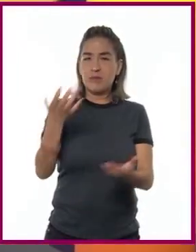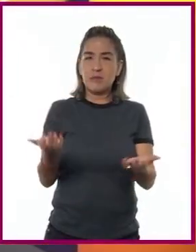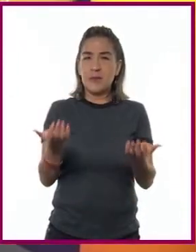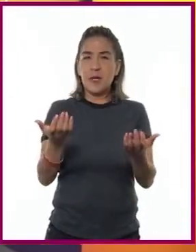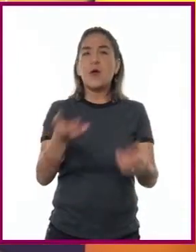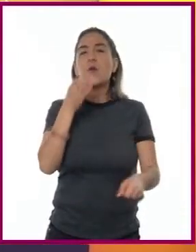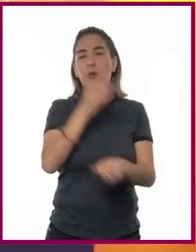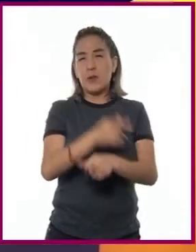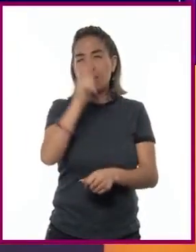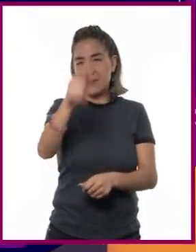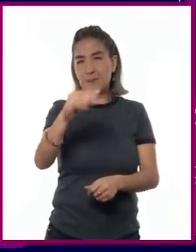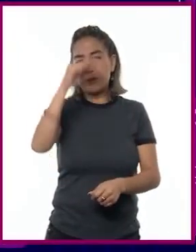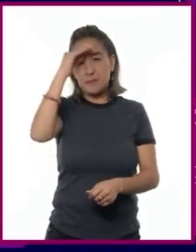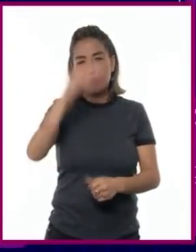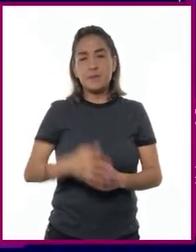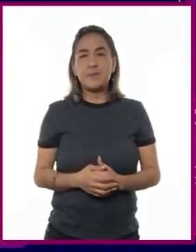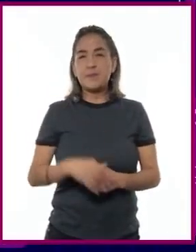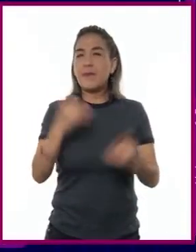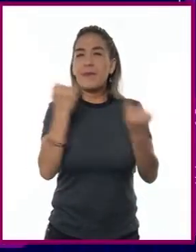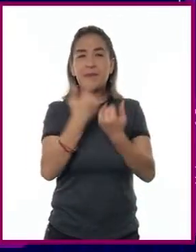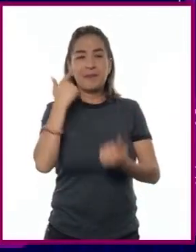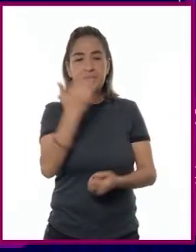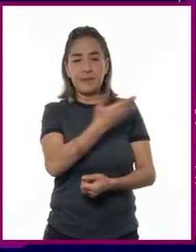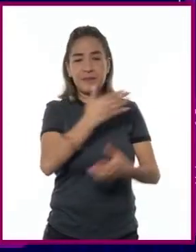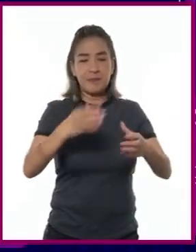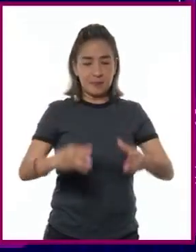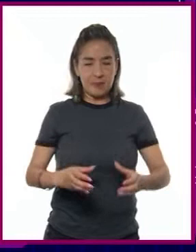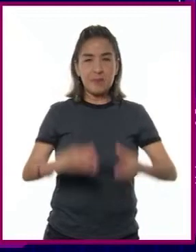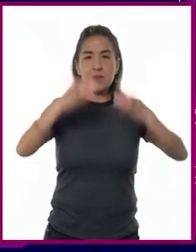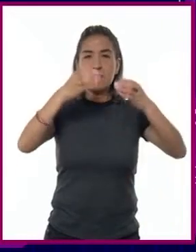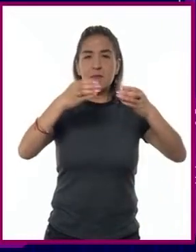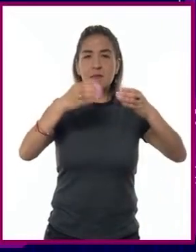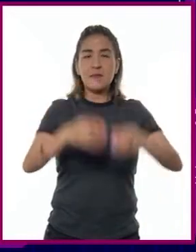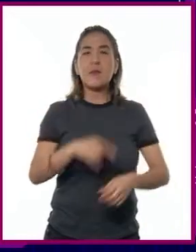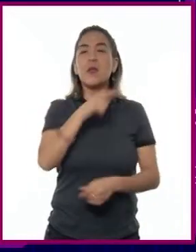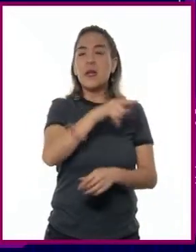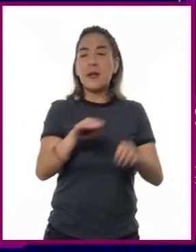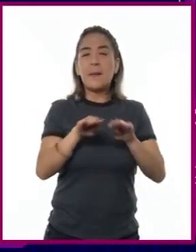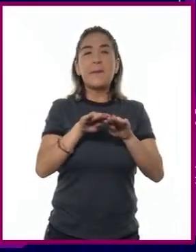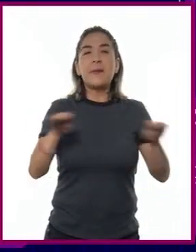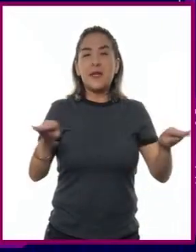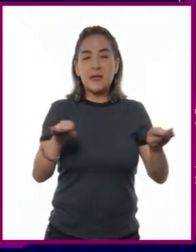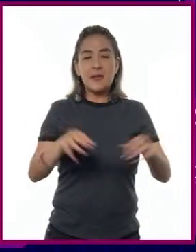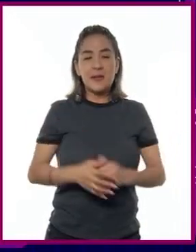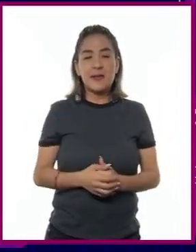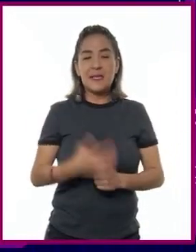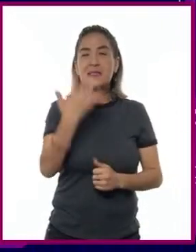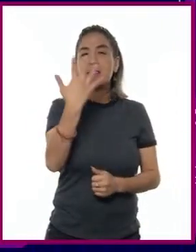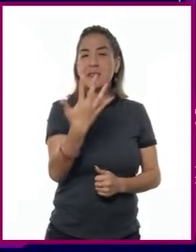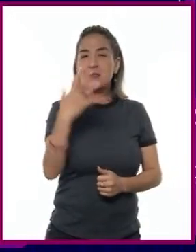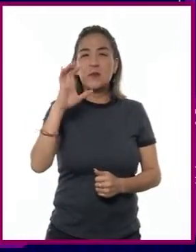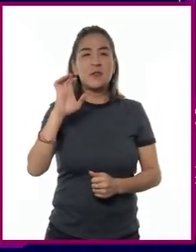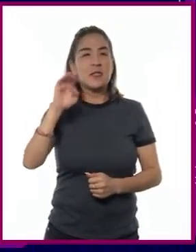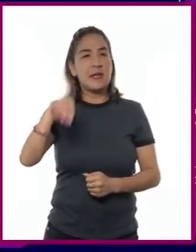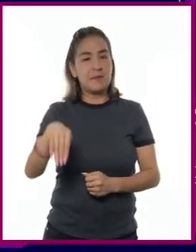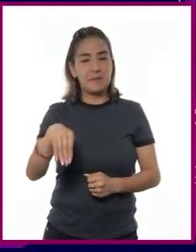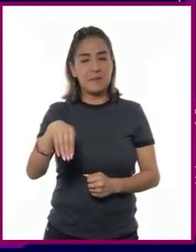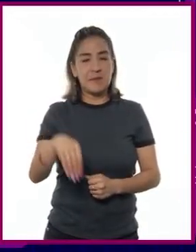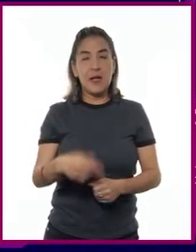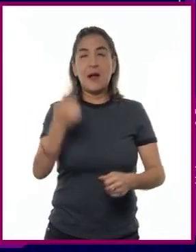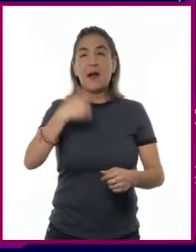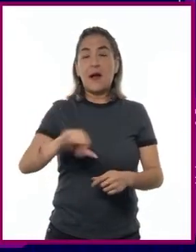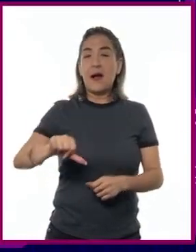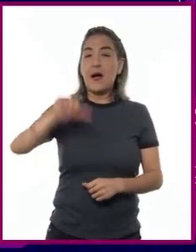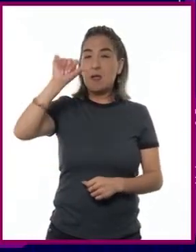Consideren el recipiente con forma de cilindro recto cuyo diámetro de la base mide 5 centímetros y cuya